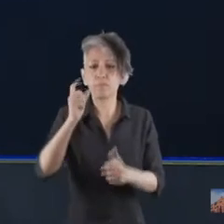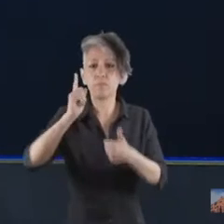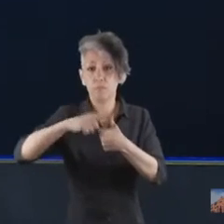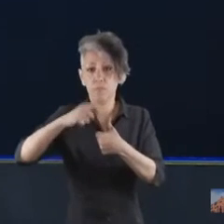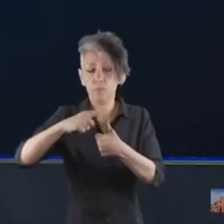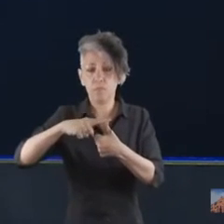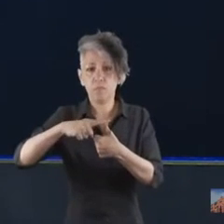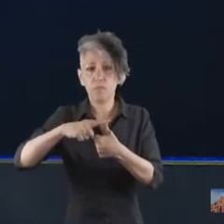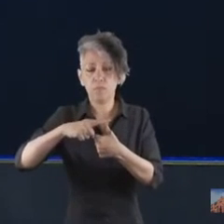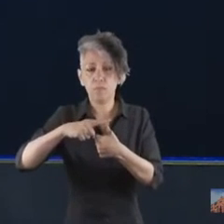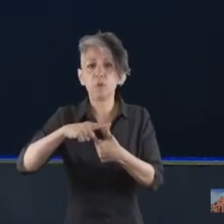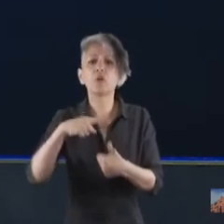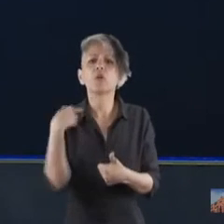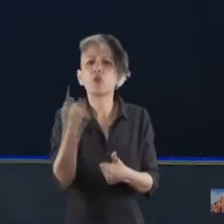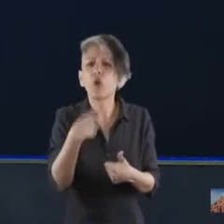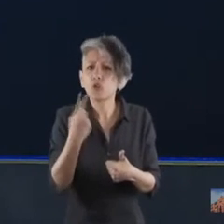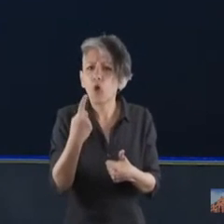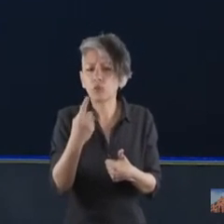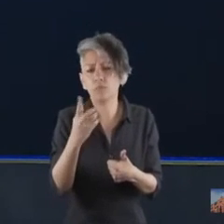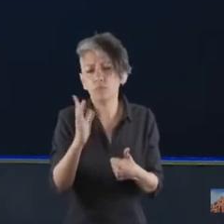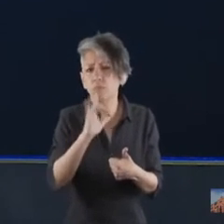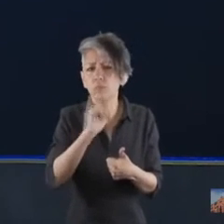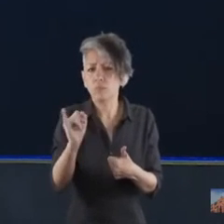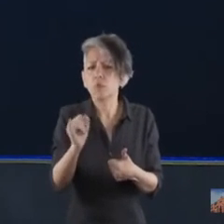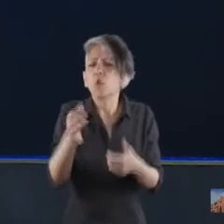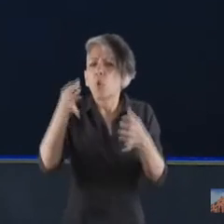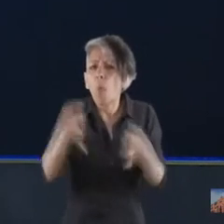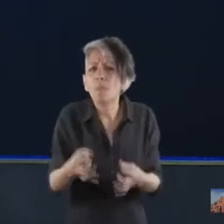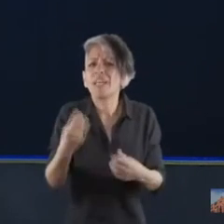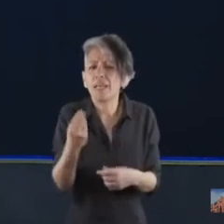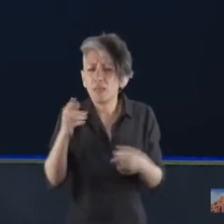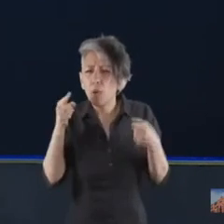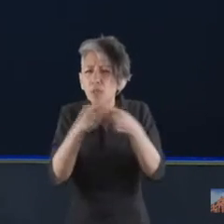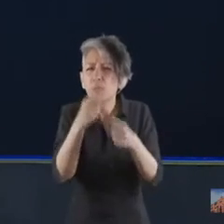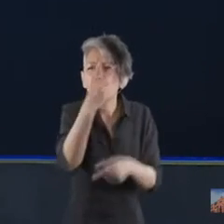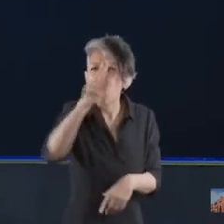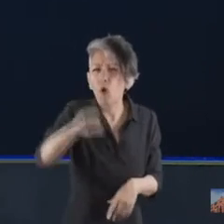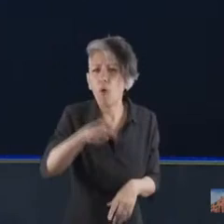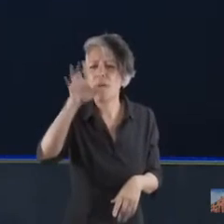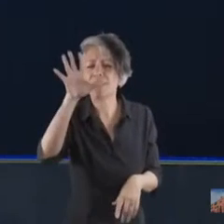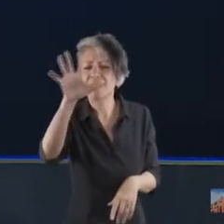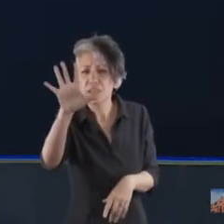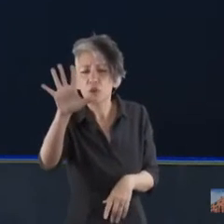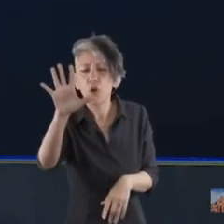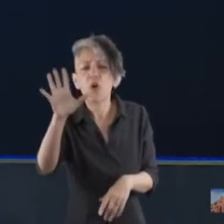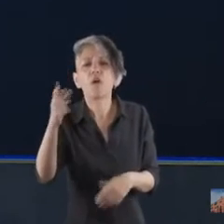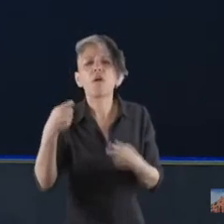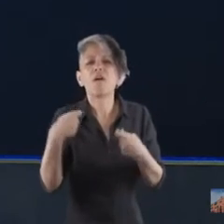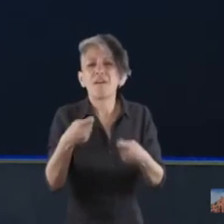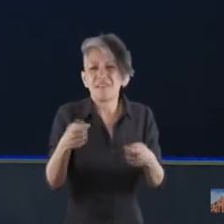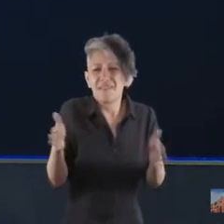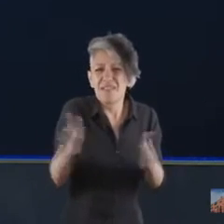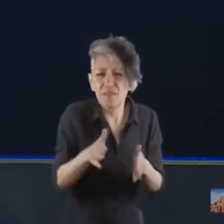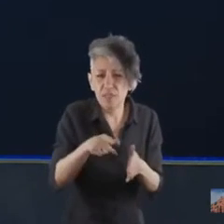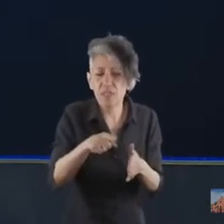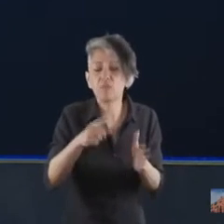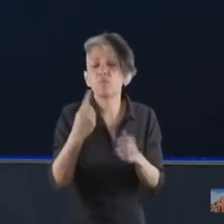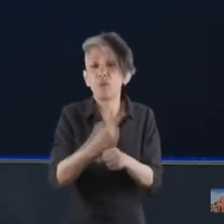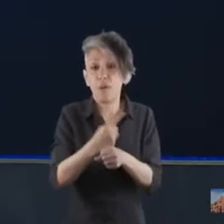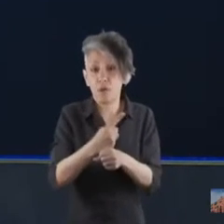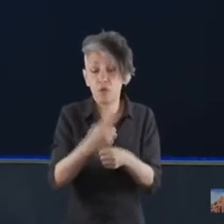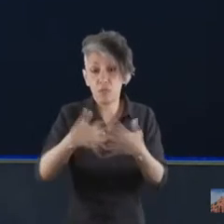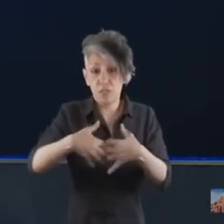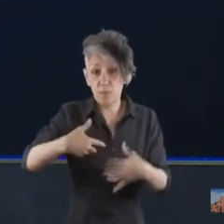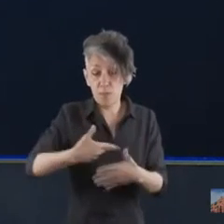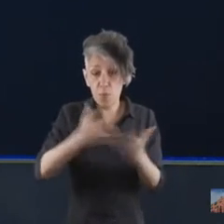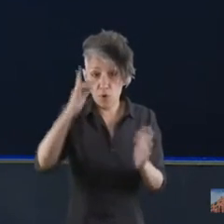vamos a cumplir con la meta del 25 del déficit primario del sistema público nacional